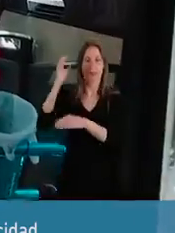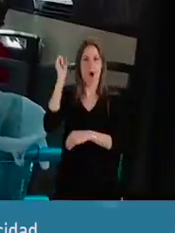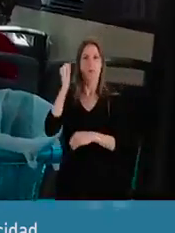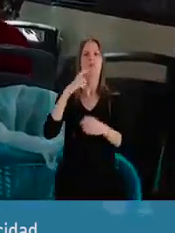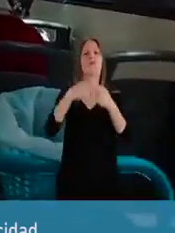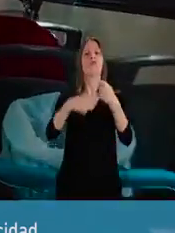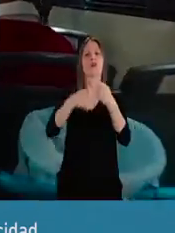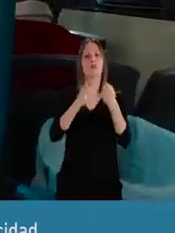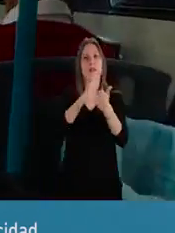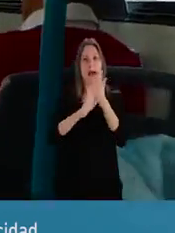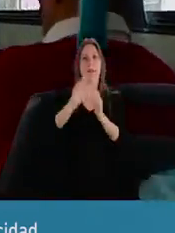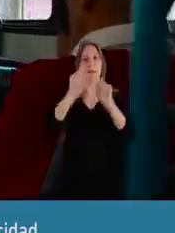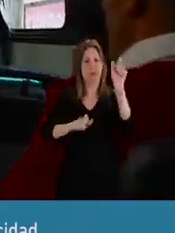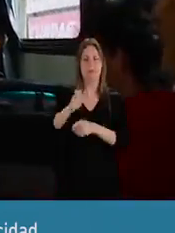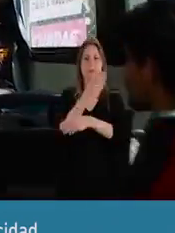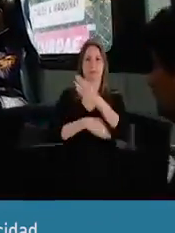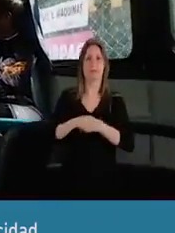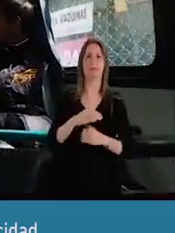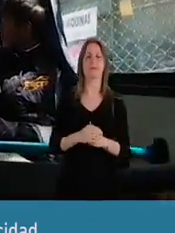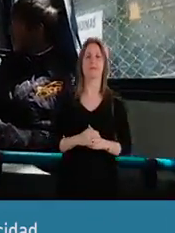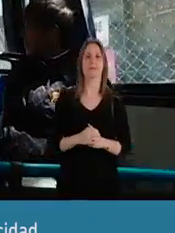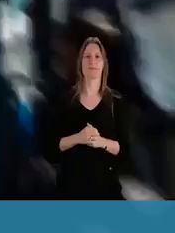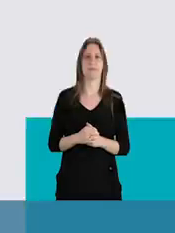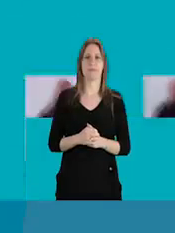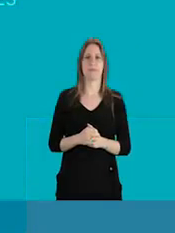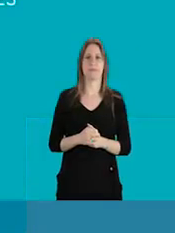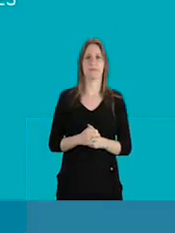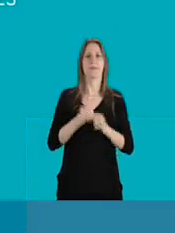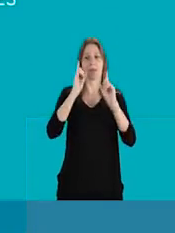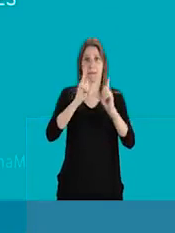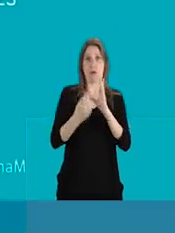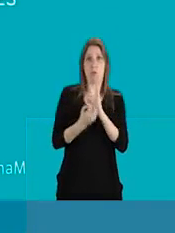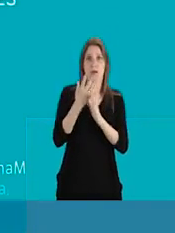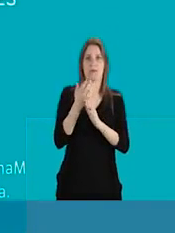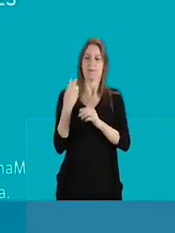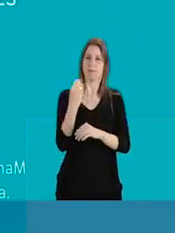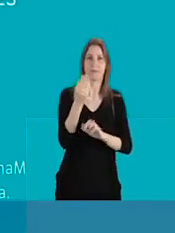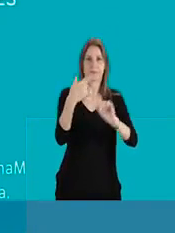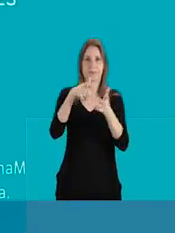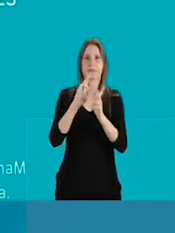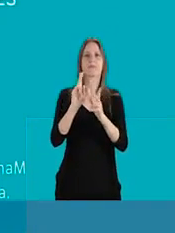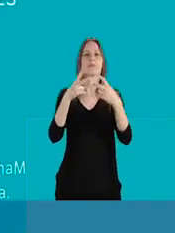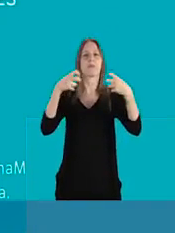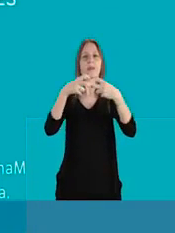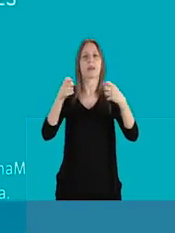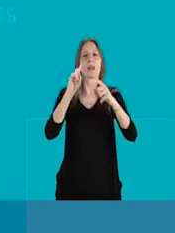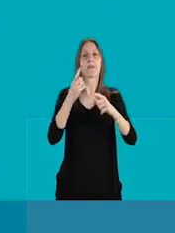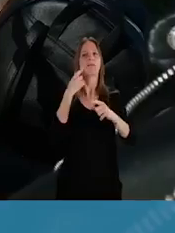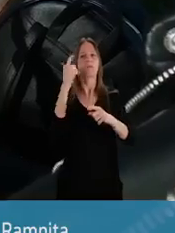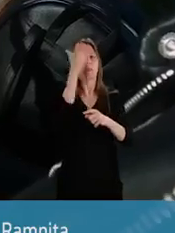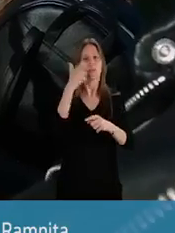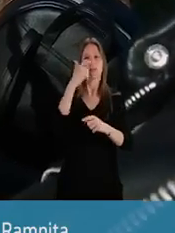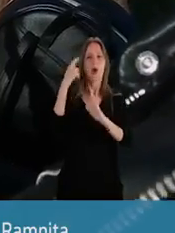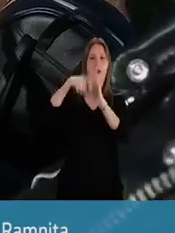boletos gratuitos para personas con discapacidad, incorporar lengua de señas uruguaya y audiodescripción en videos